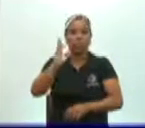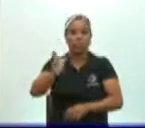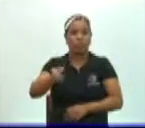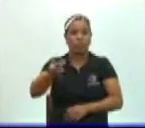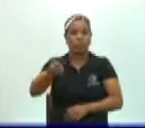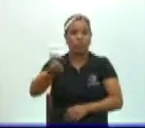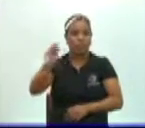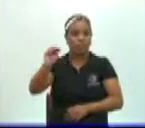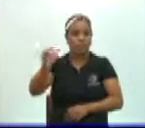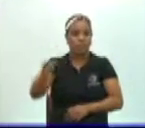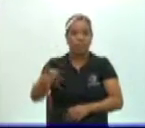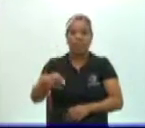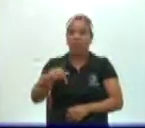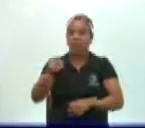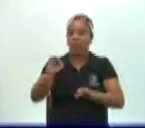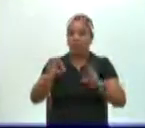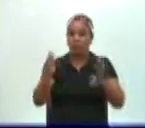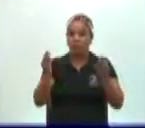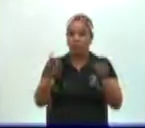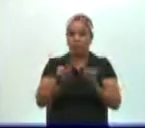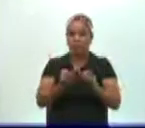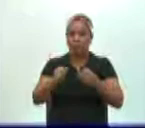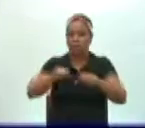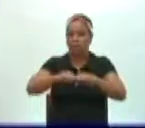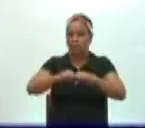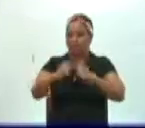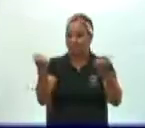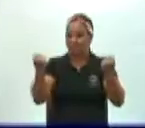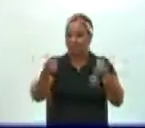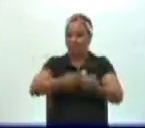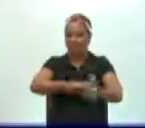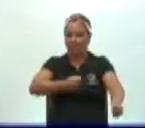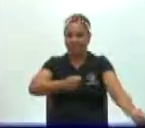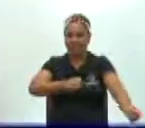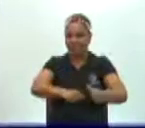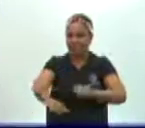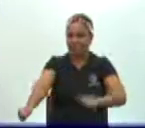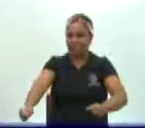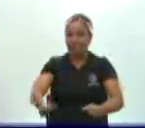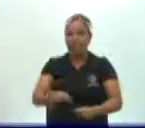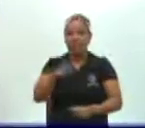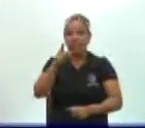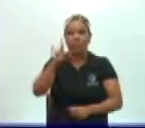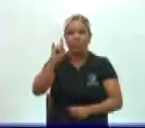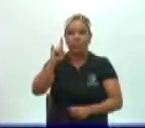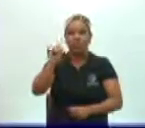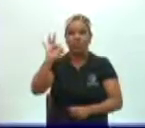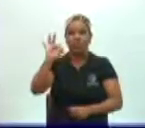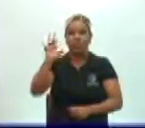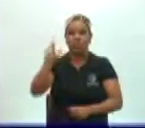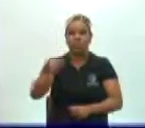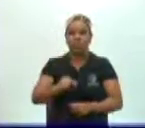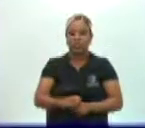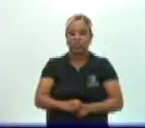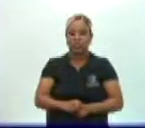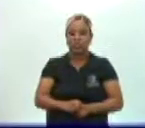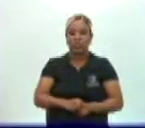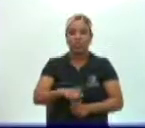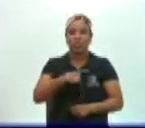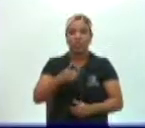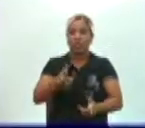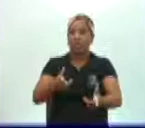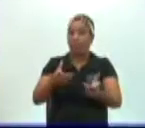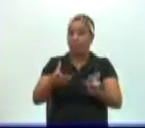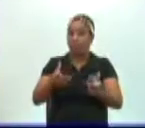él y su familia sometidos a un cruel suplicio en mayo de 1781. La sangrienta y terrible ejecución fue